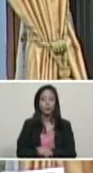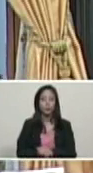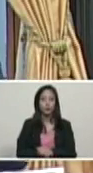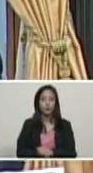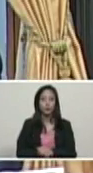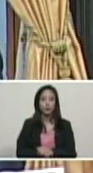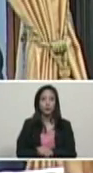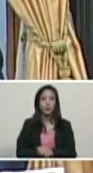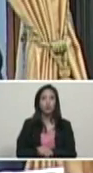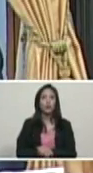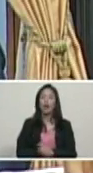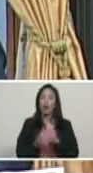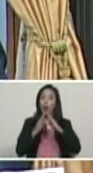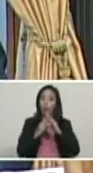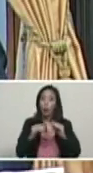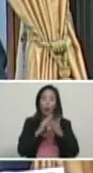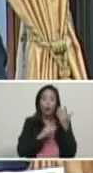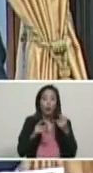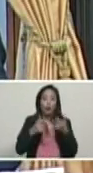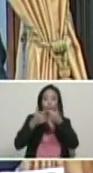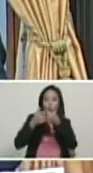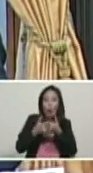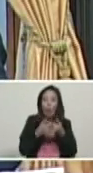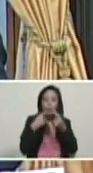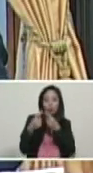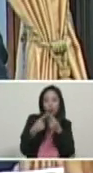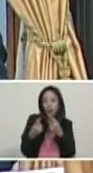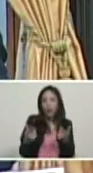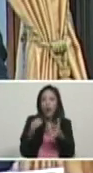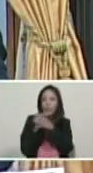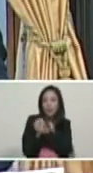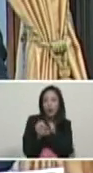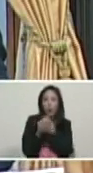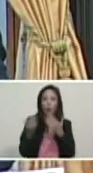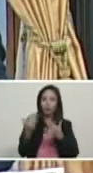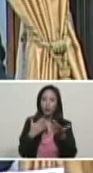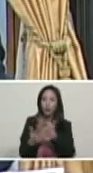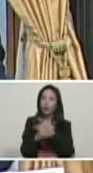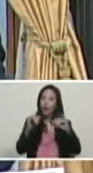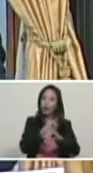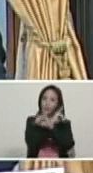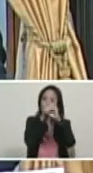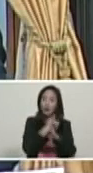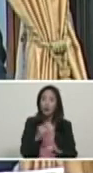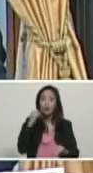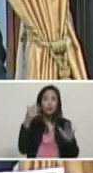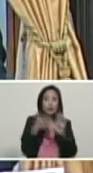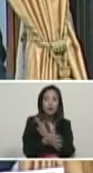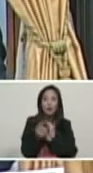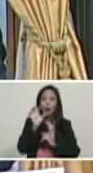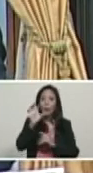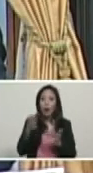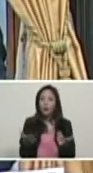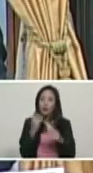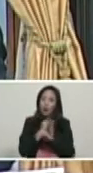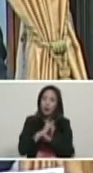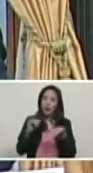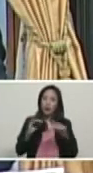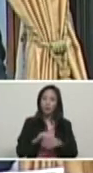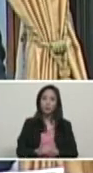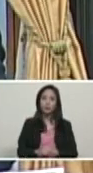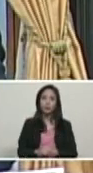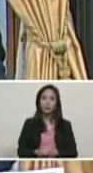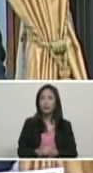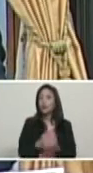tu compañera, a tu compañero, a tus amigos, a tus amigas. Haz feliz. Esa es la patria. La patria es